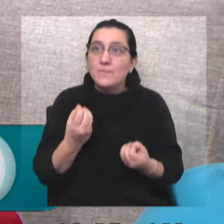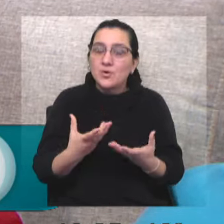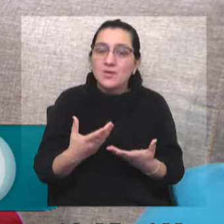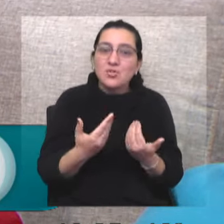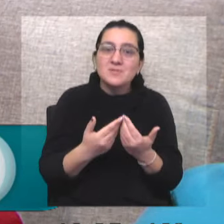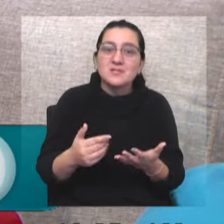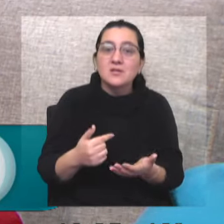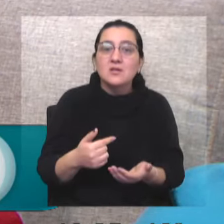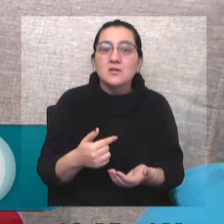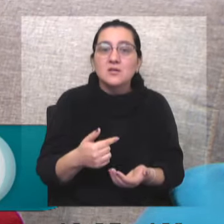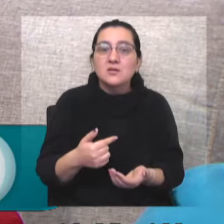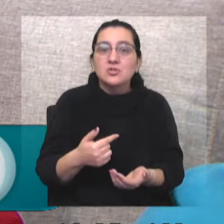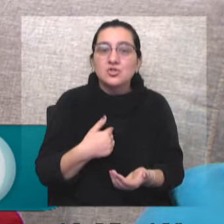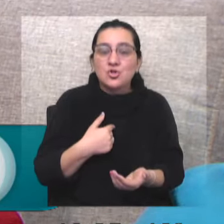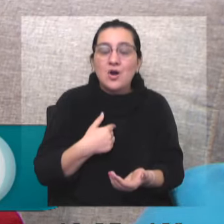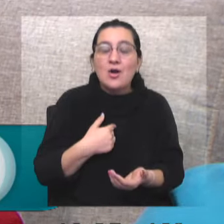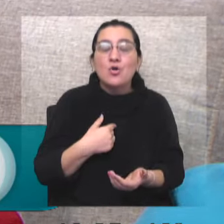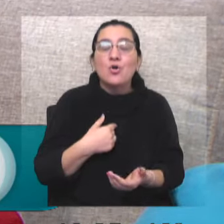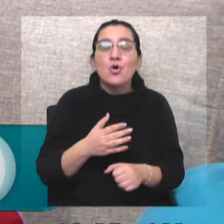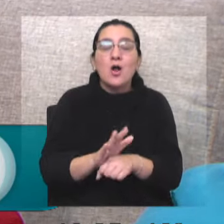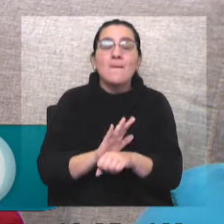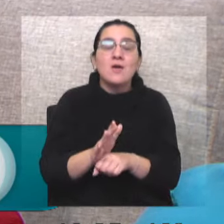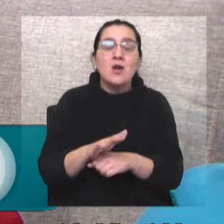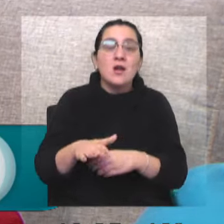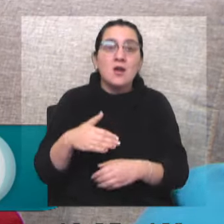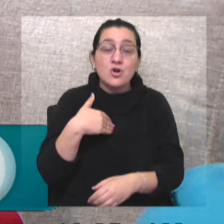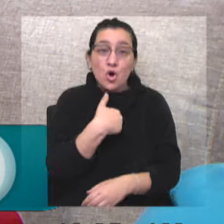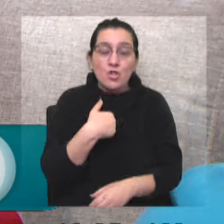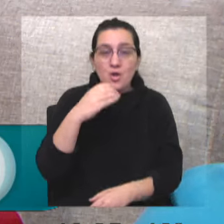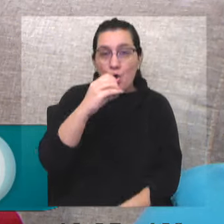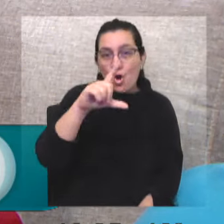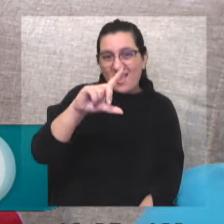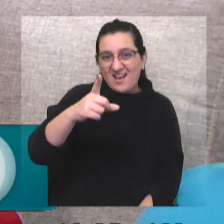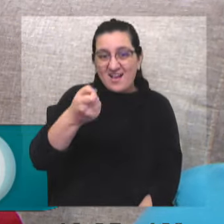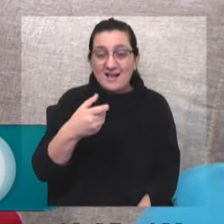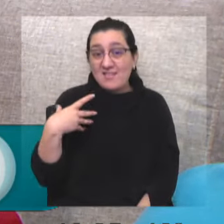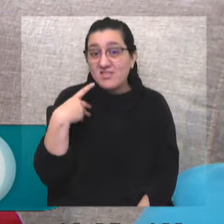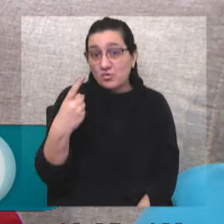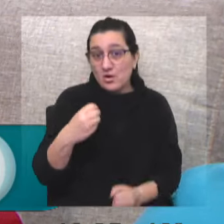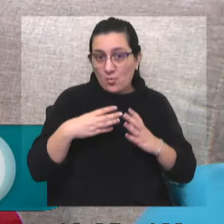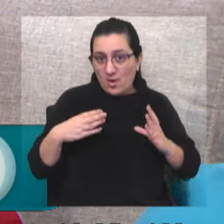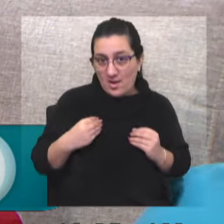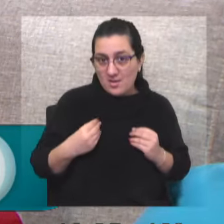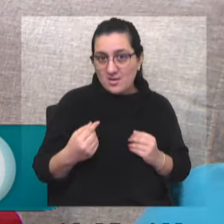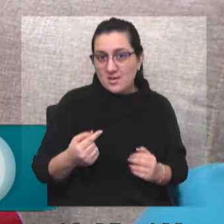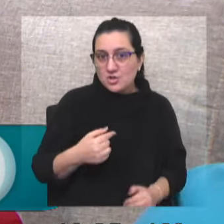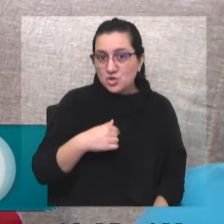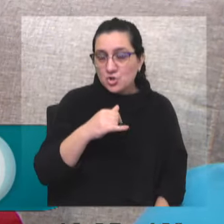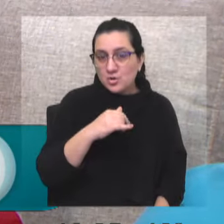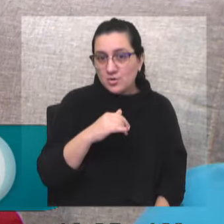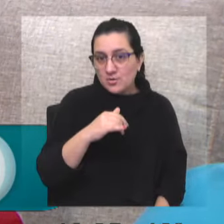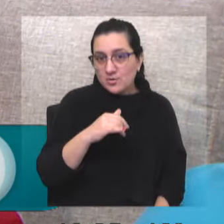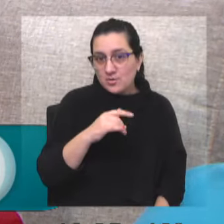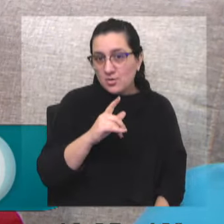a mí me toca interpretar a Olga, que es la directora de la escuela. Y decís, bueno, hay una premisa que tenemos los actores y actrices,